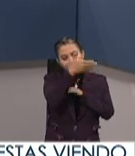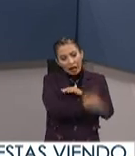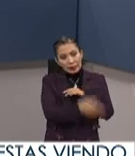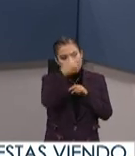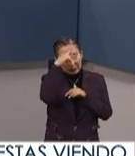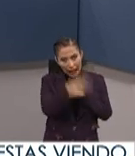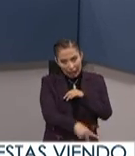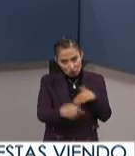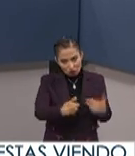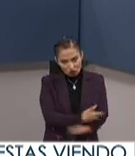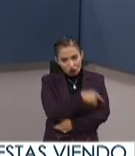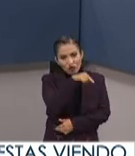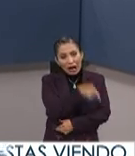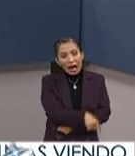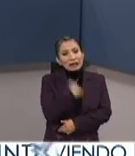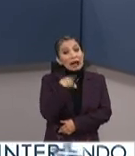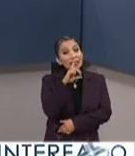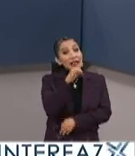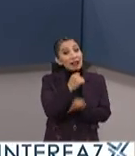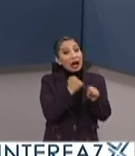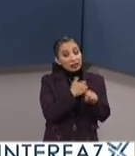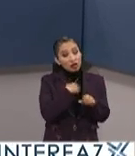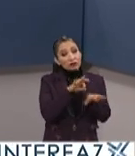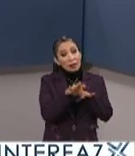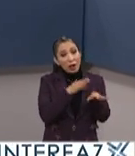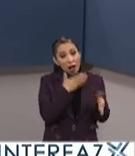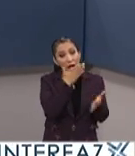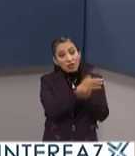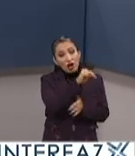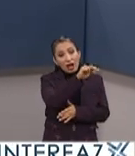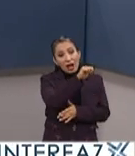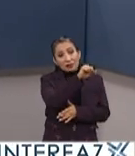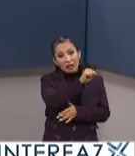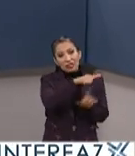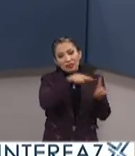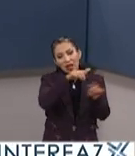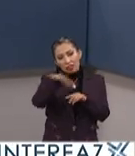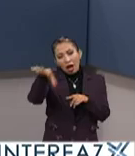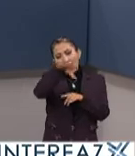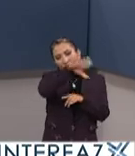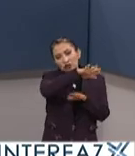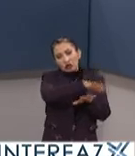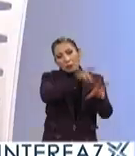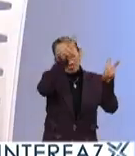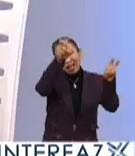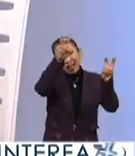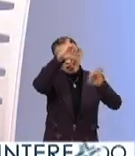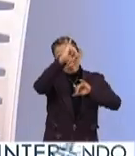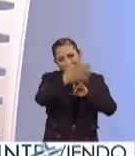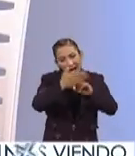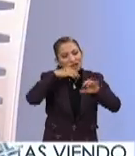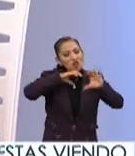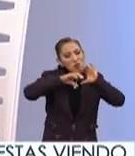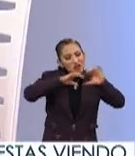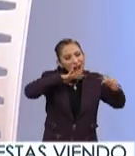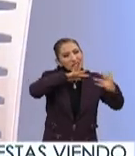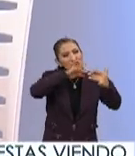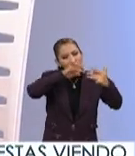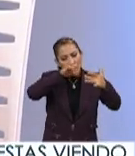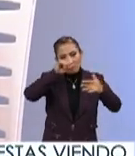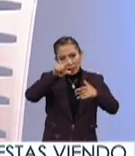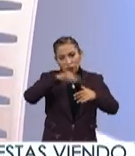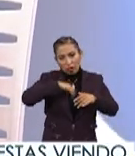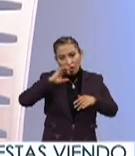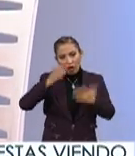es mexicano, lleva casi 30 años trabajando en la NASA en diferentes áreas relacionadas con las imágenes y la comunicación de